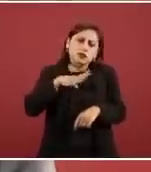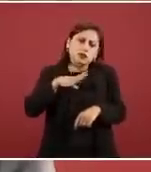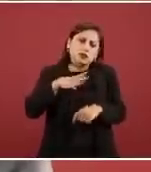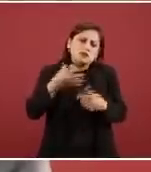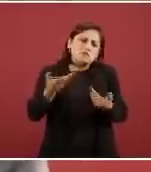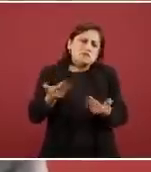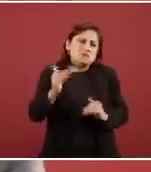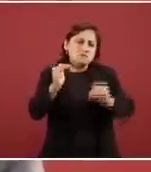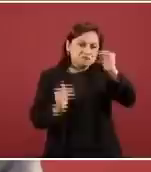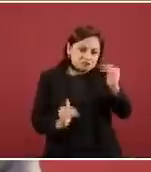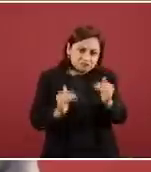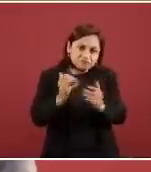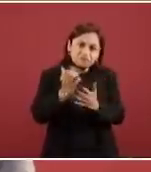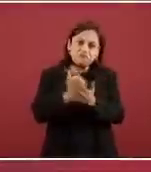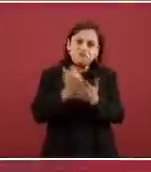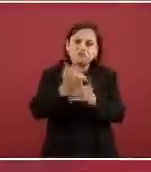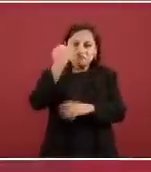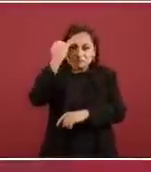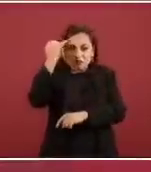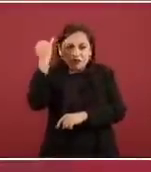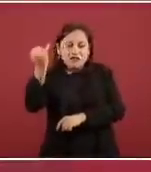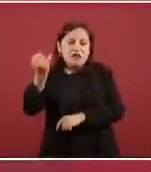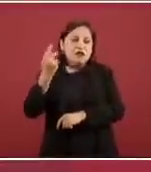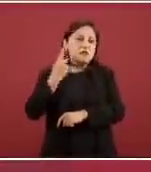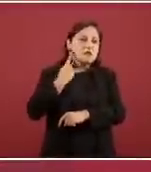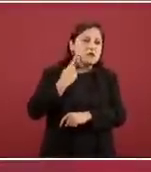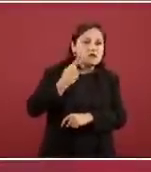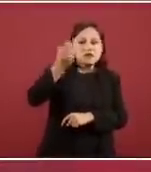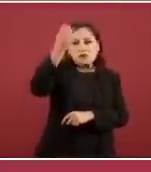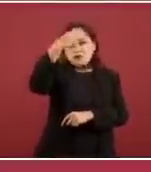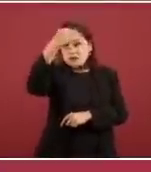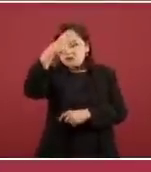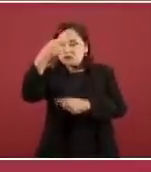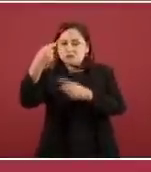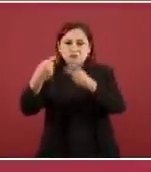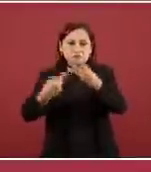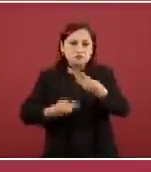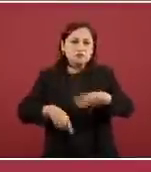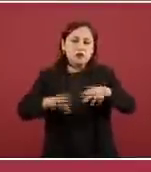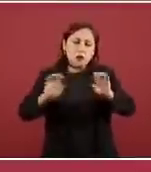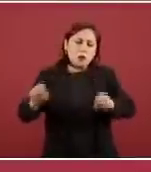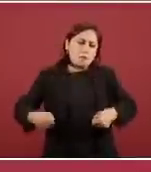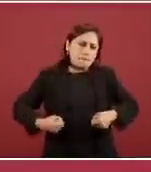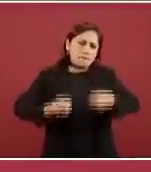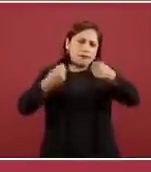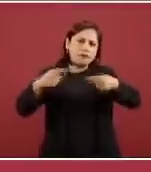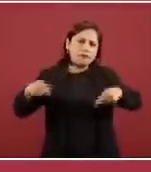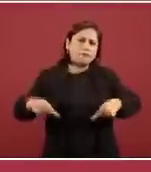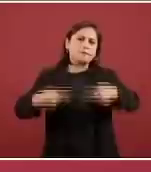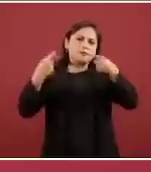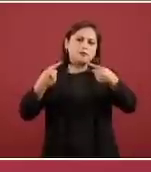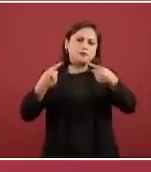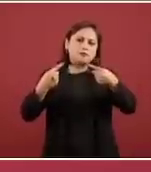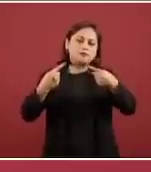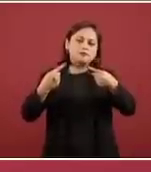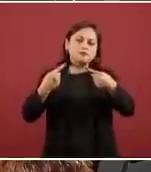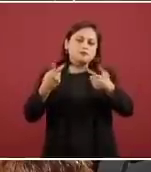económicas, políticas, ideológicas. En este caso es confrontación entre las